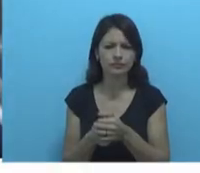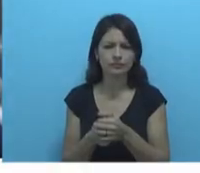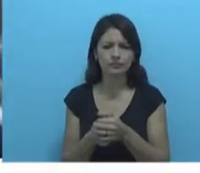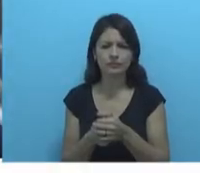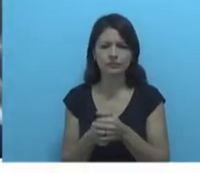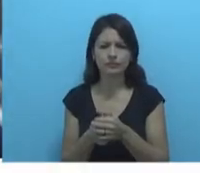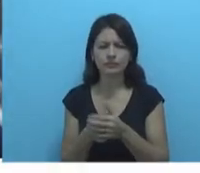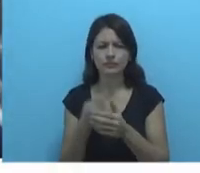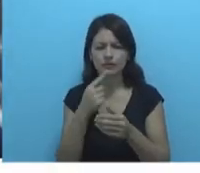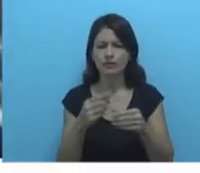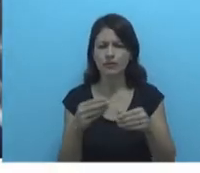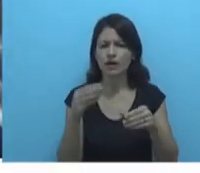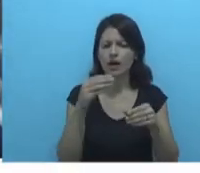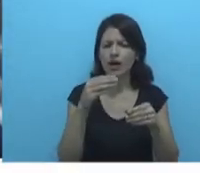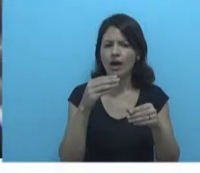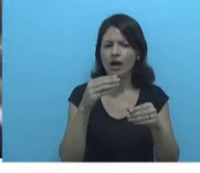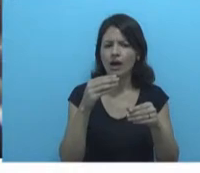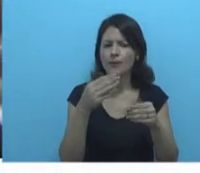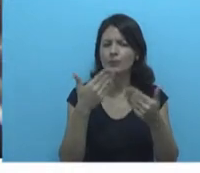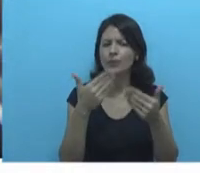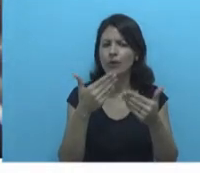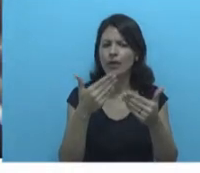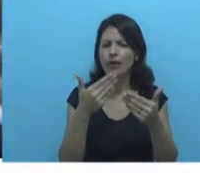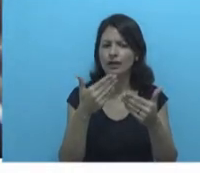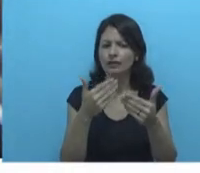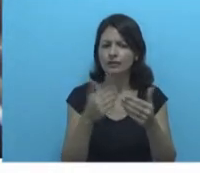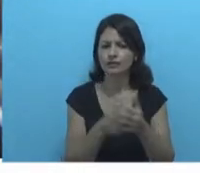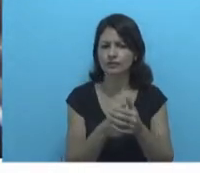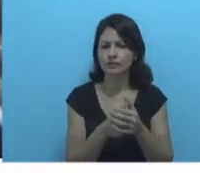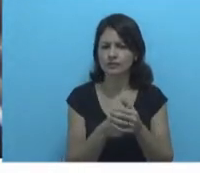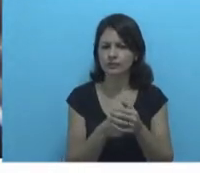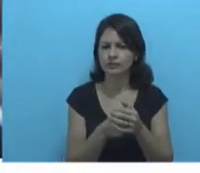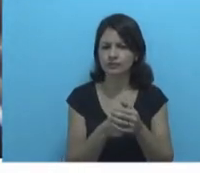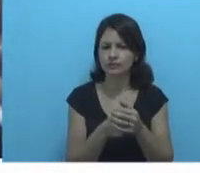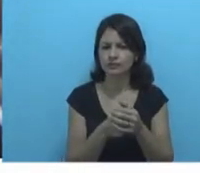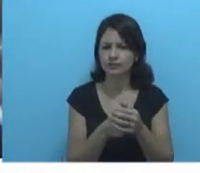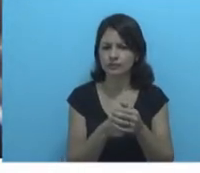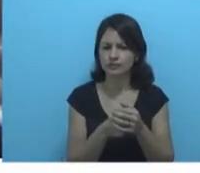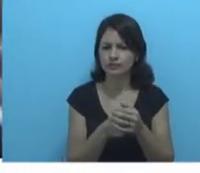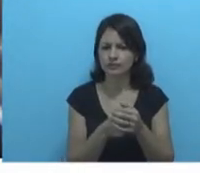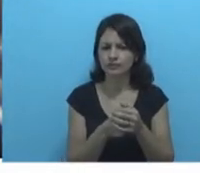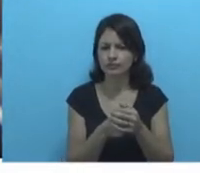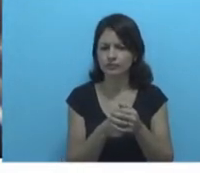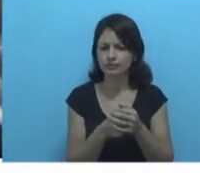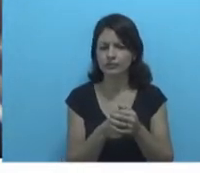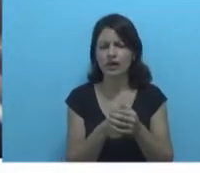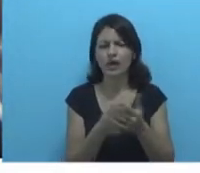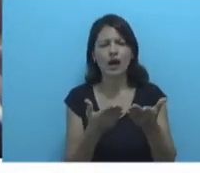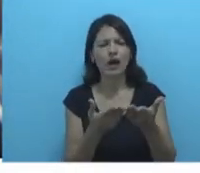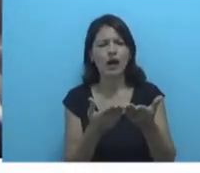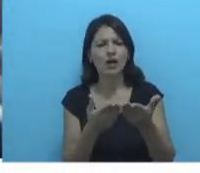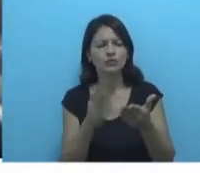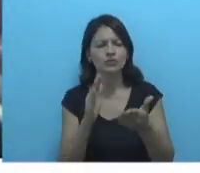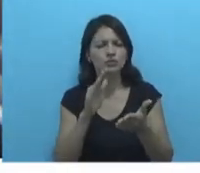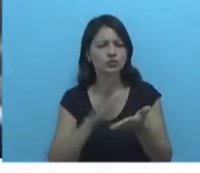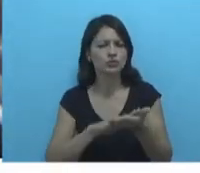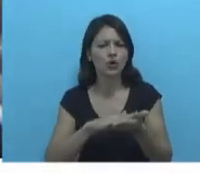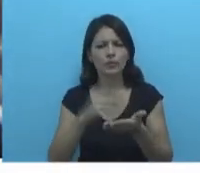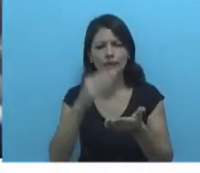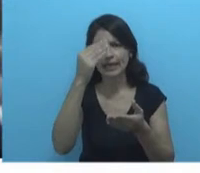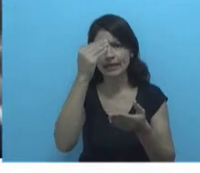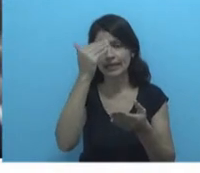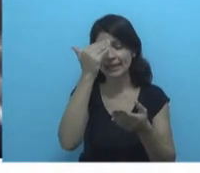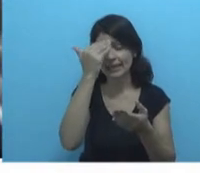a la expresión de que se evalúe la posibilidad, pero que sosteníamos el monto de los 15.000 pesos. Eso respecto